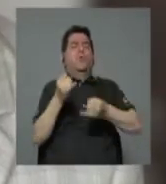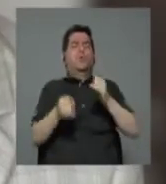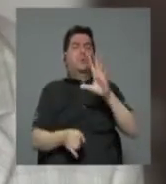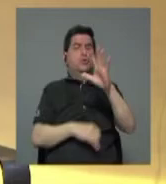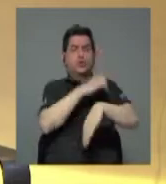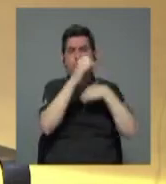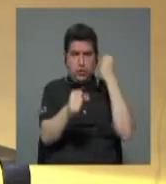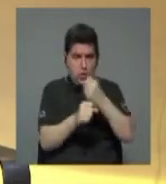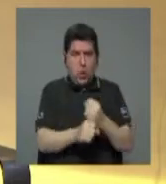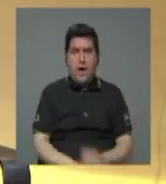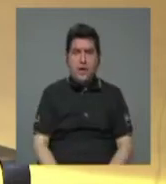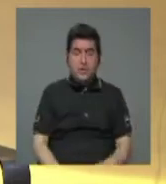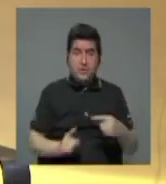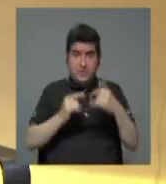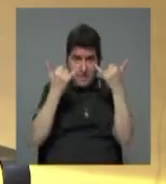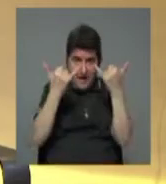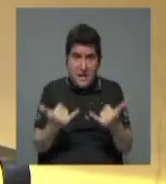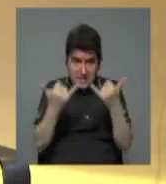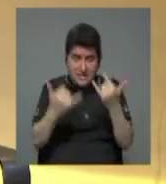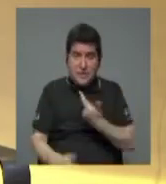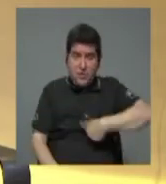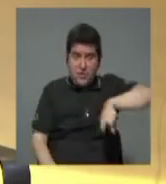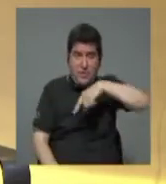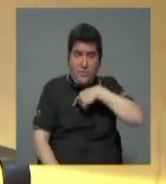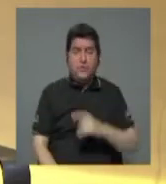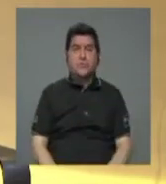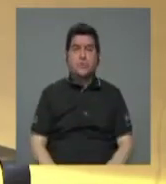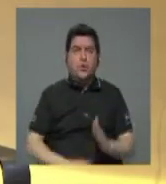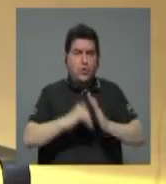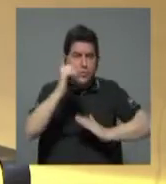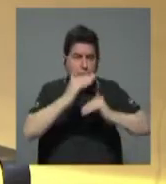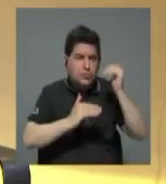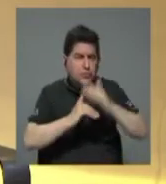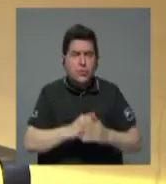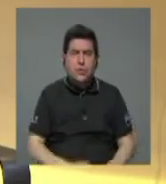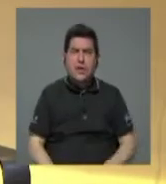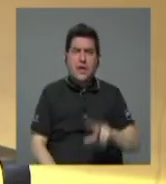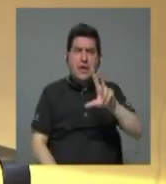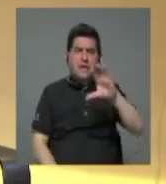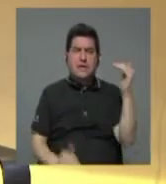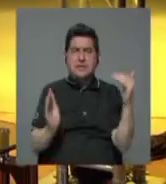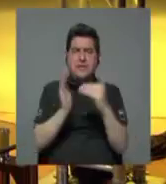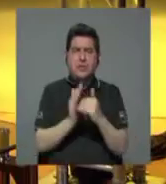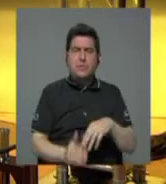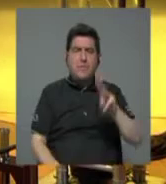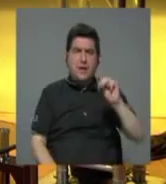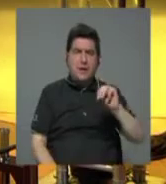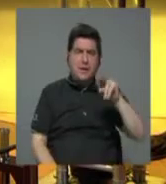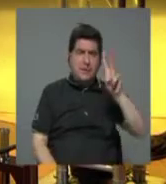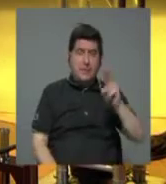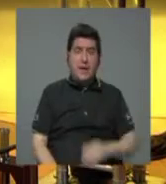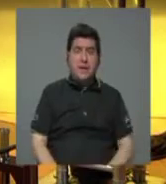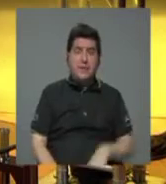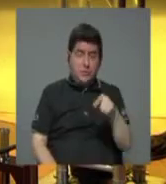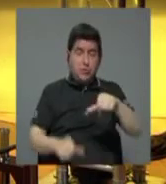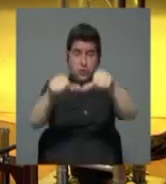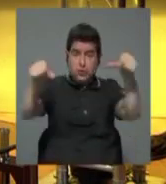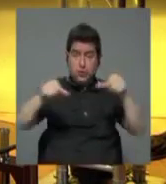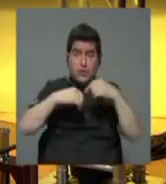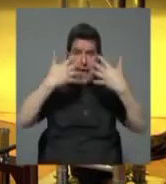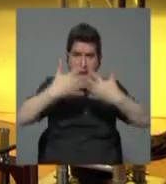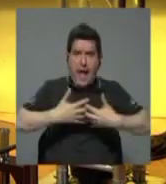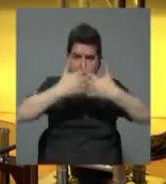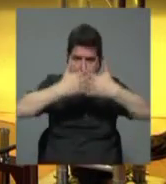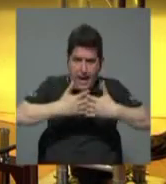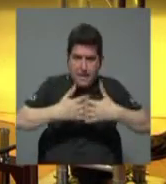5 años. Ya a este momento nosotros tenemos construidos más de 300,000 metros cuadrados de techo industrial, y como